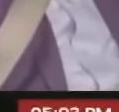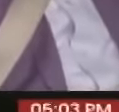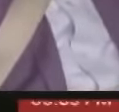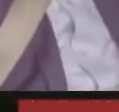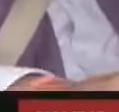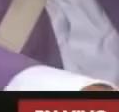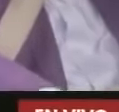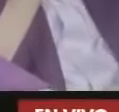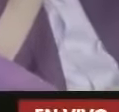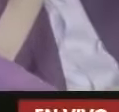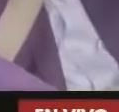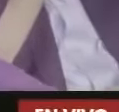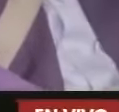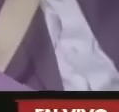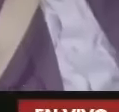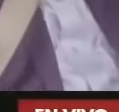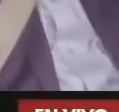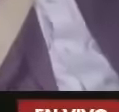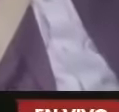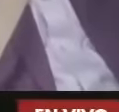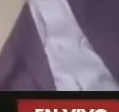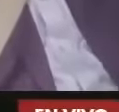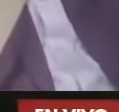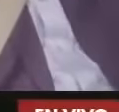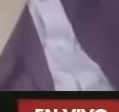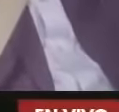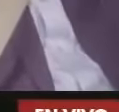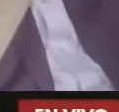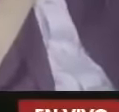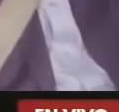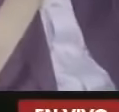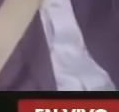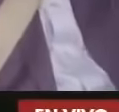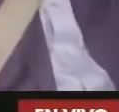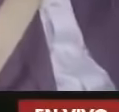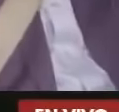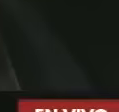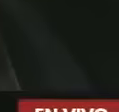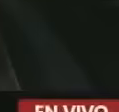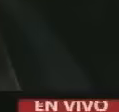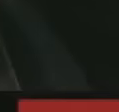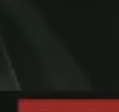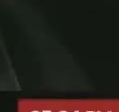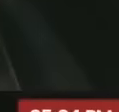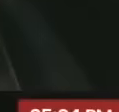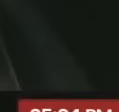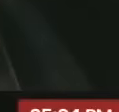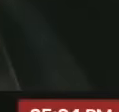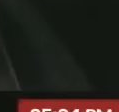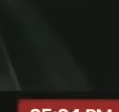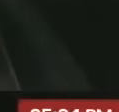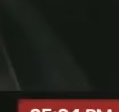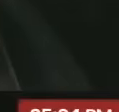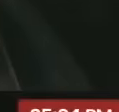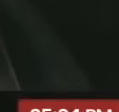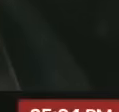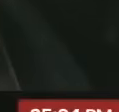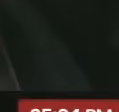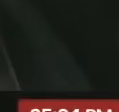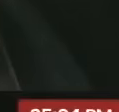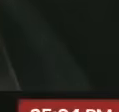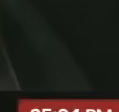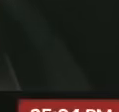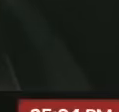de los movimientos sociales, y vienes del movimiento de mujeres, del Carabobo. Sí, presidente, de hecho. De los CLAT, de toda